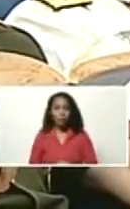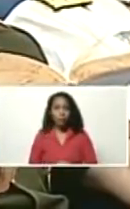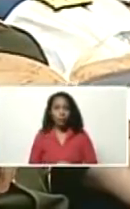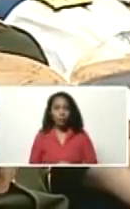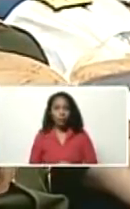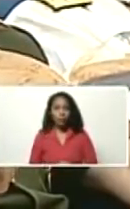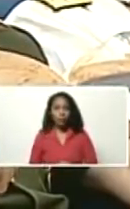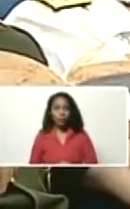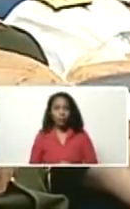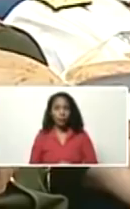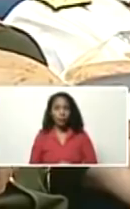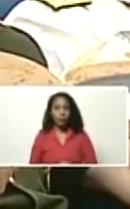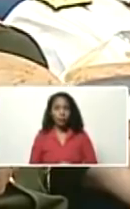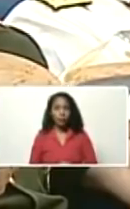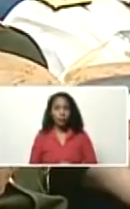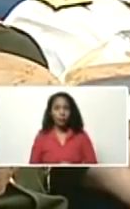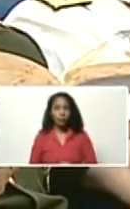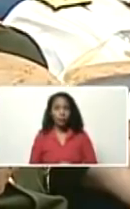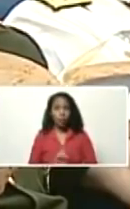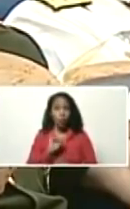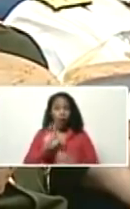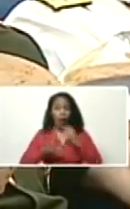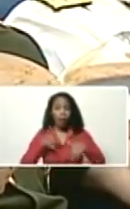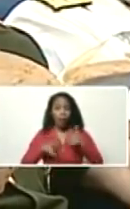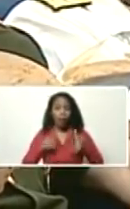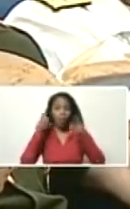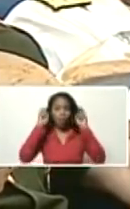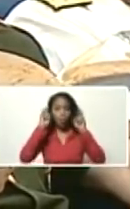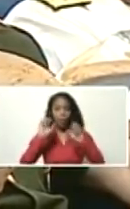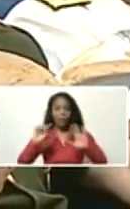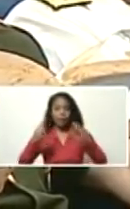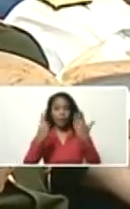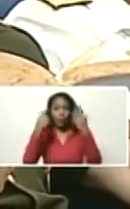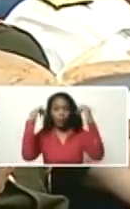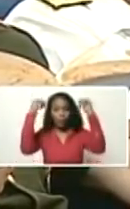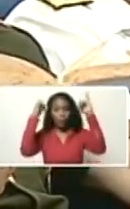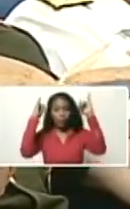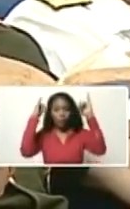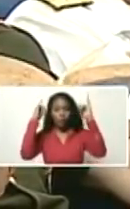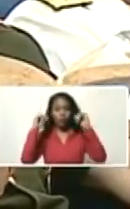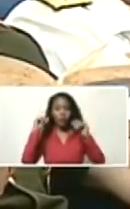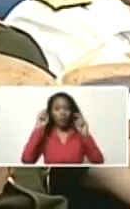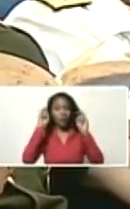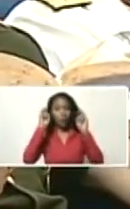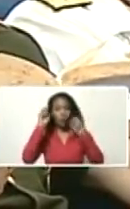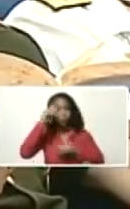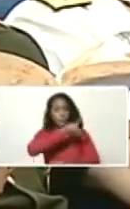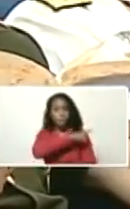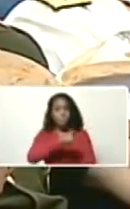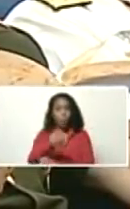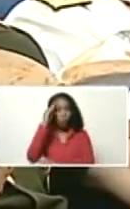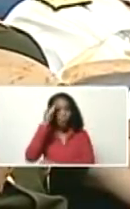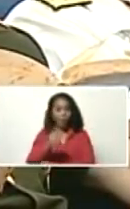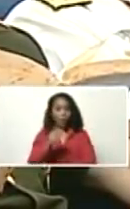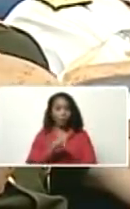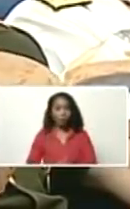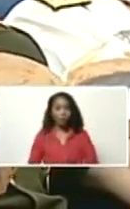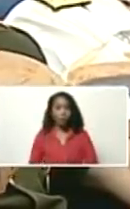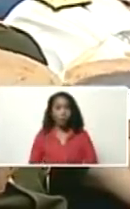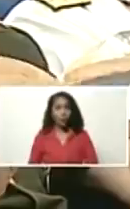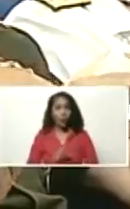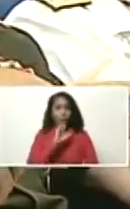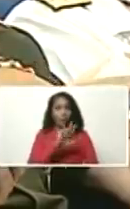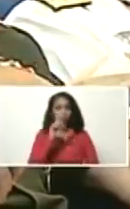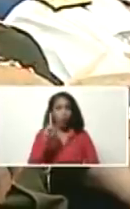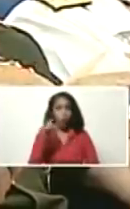Dupuy, en un acto con ocasión del sexto aniversario de la creación del ordinariato militar, el